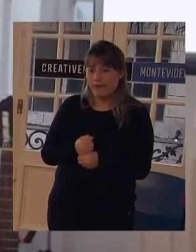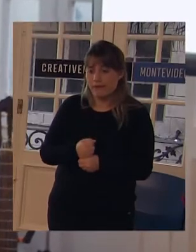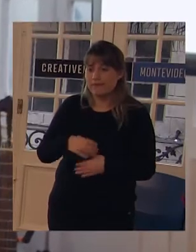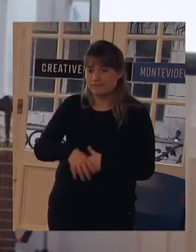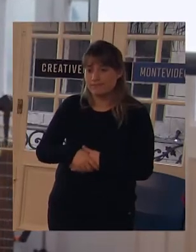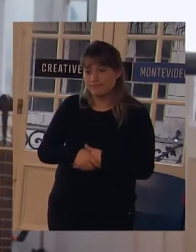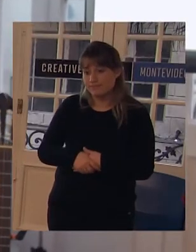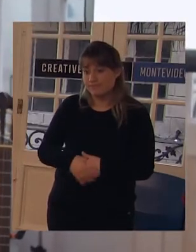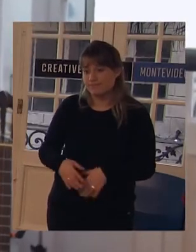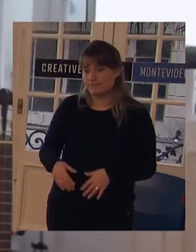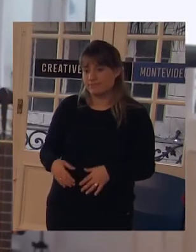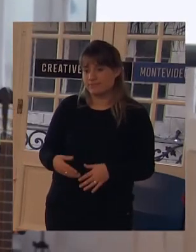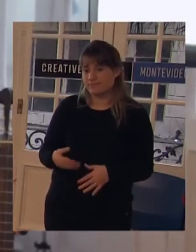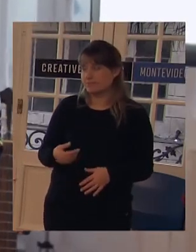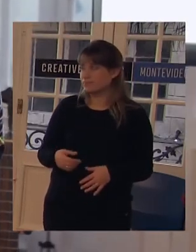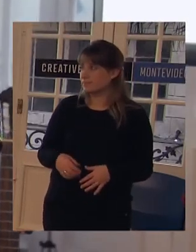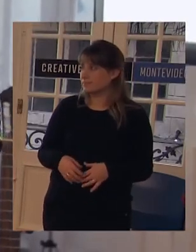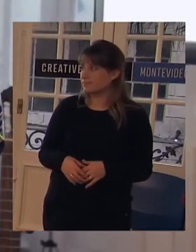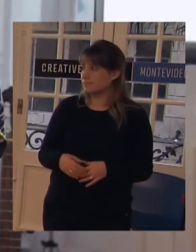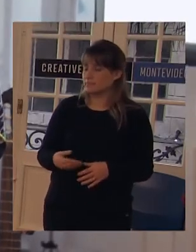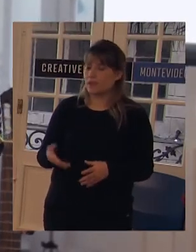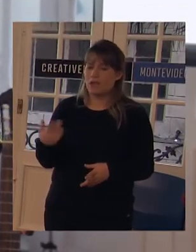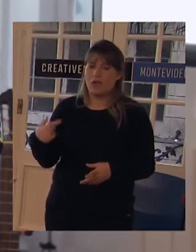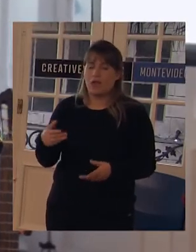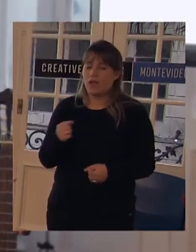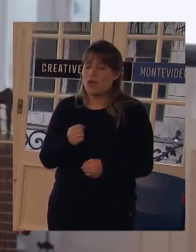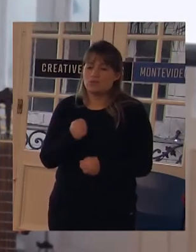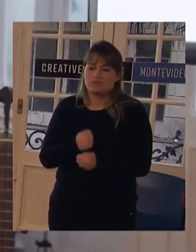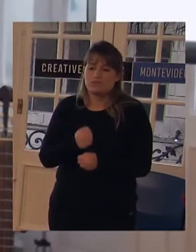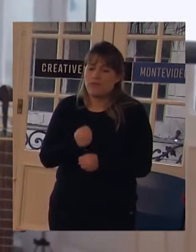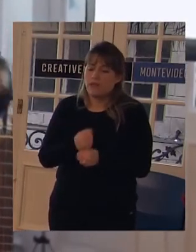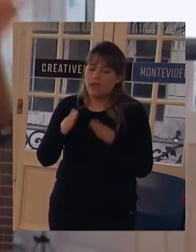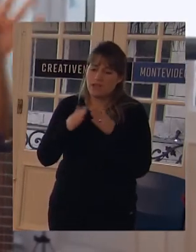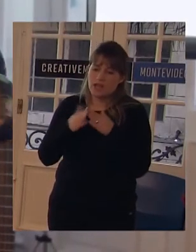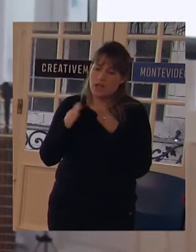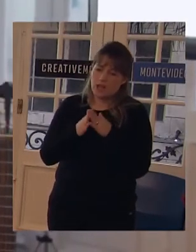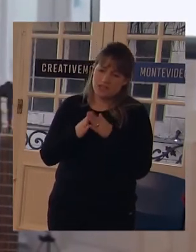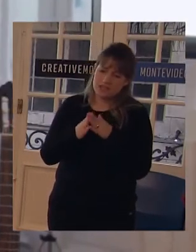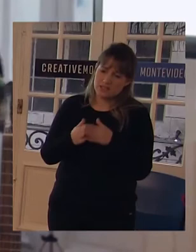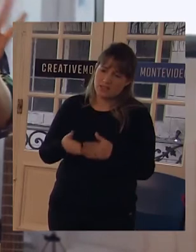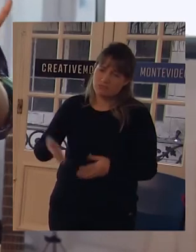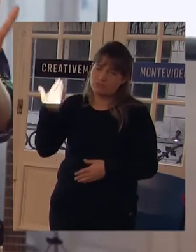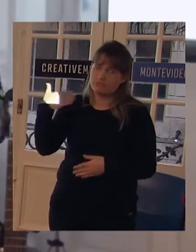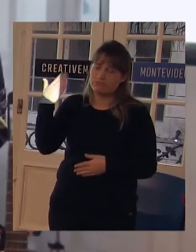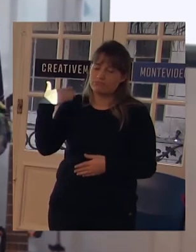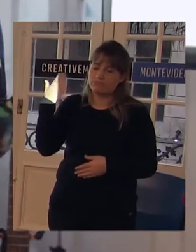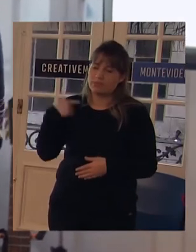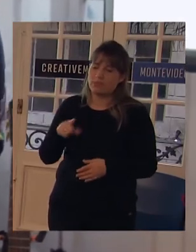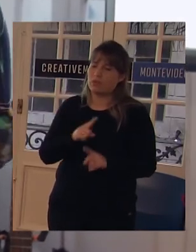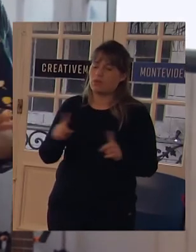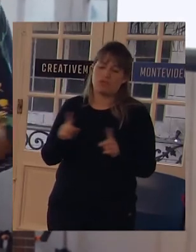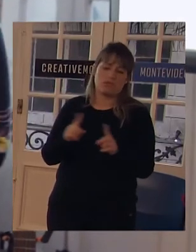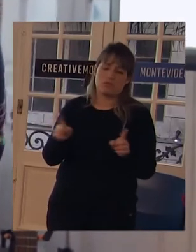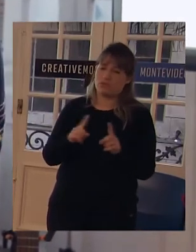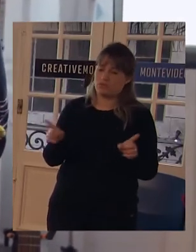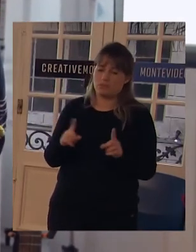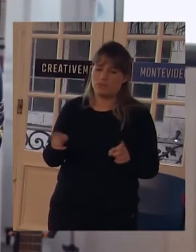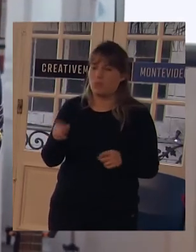Trabajé un tiempo en mi casa, no lo hagan, chicos, corran de su casa, vayan a un café, vayan, júntense con un amigo, no importa, no lo